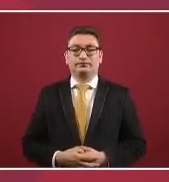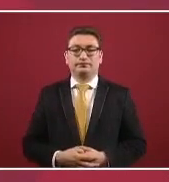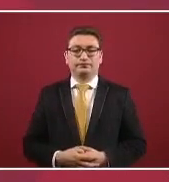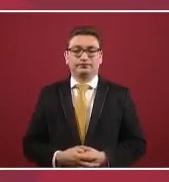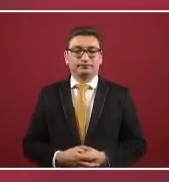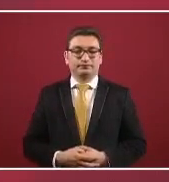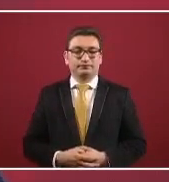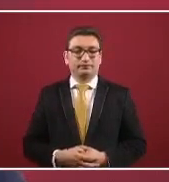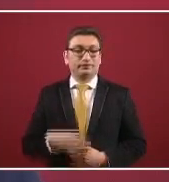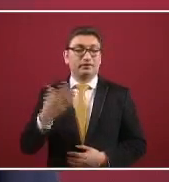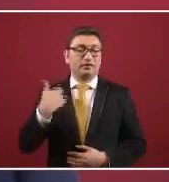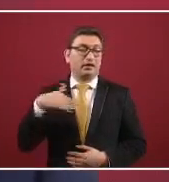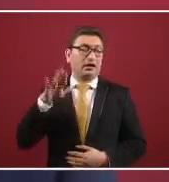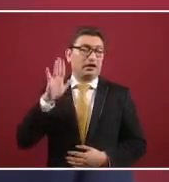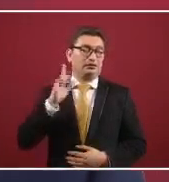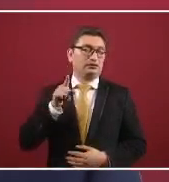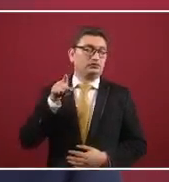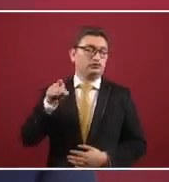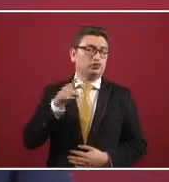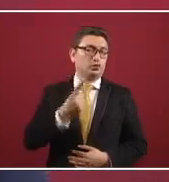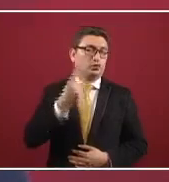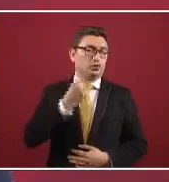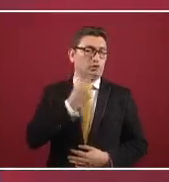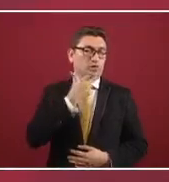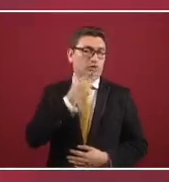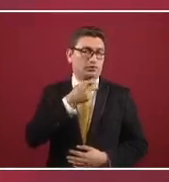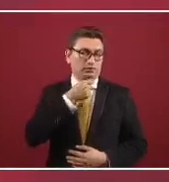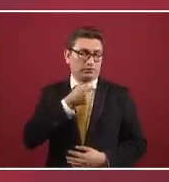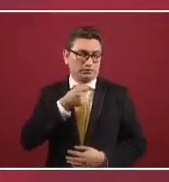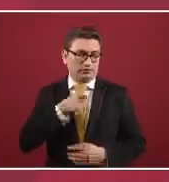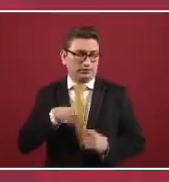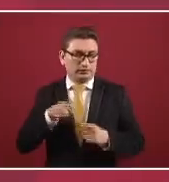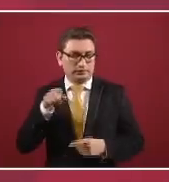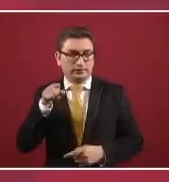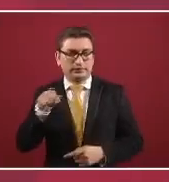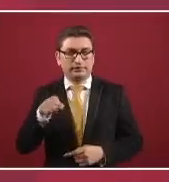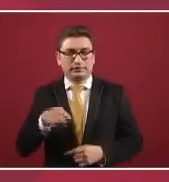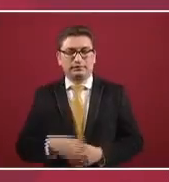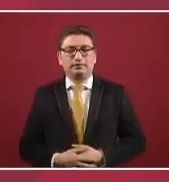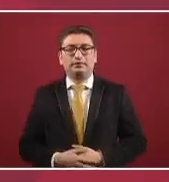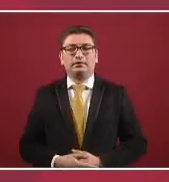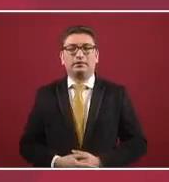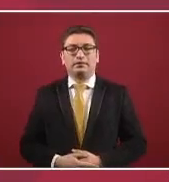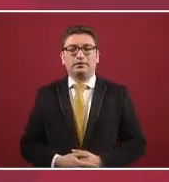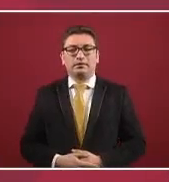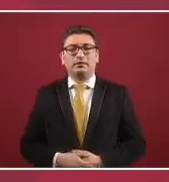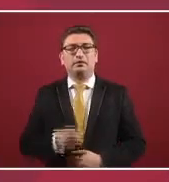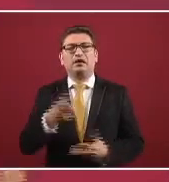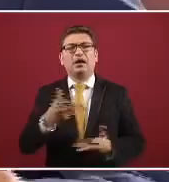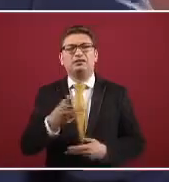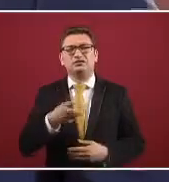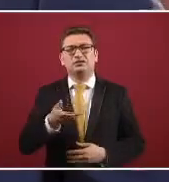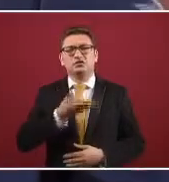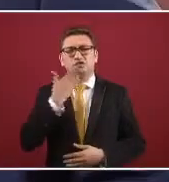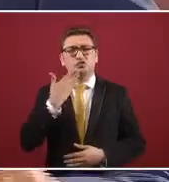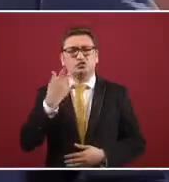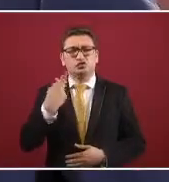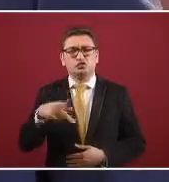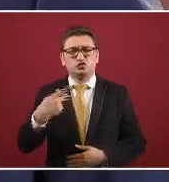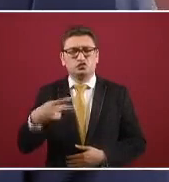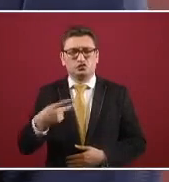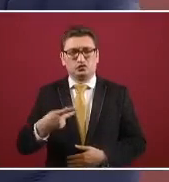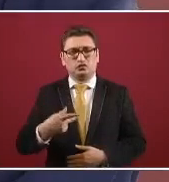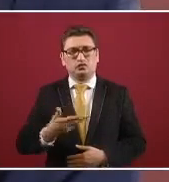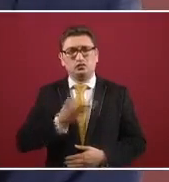había un periodista, ¿no?, que era dormilón, iba en el camión de los